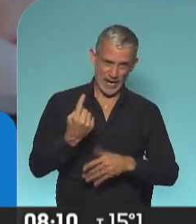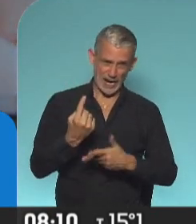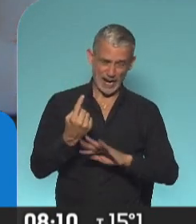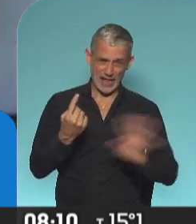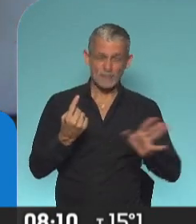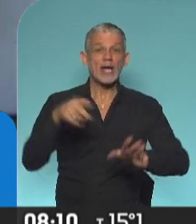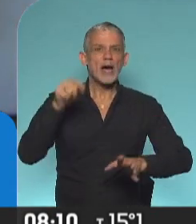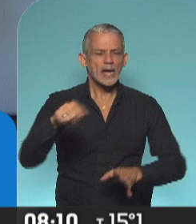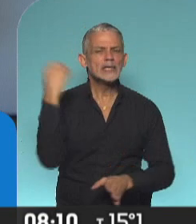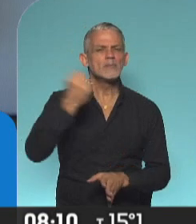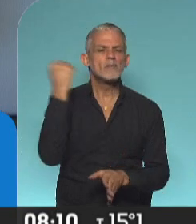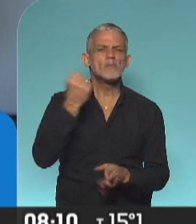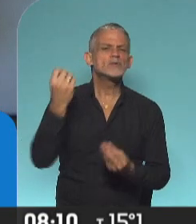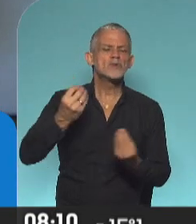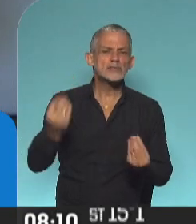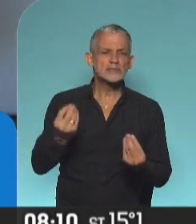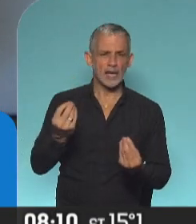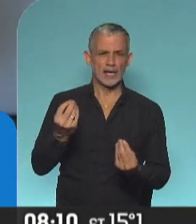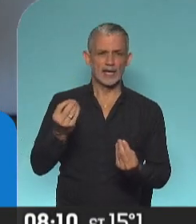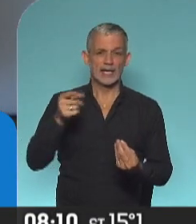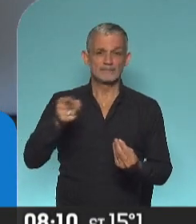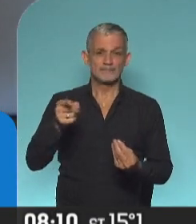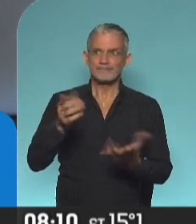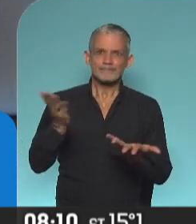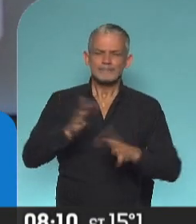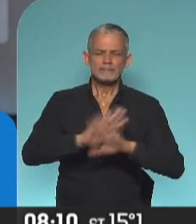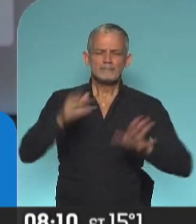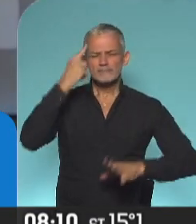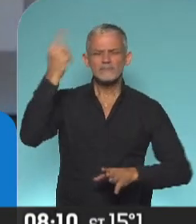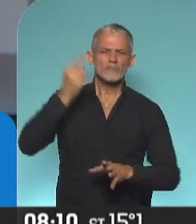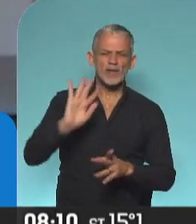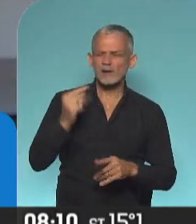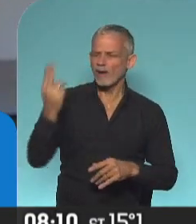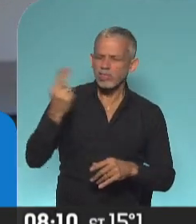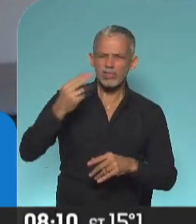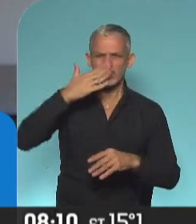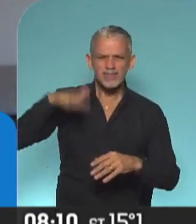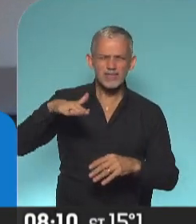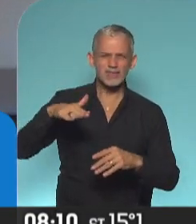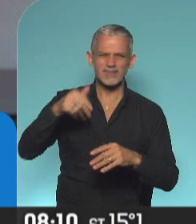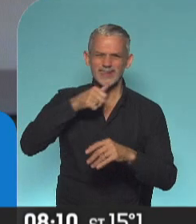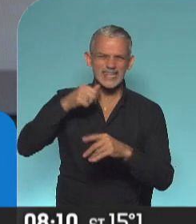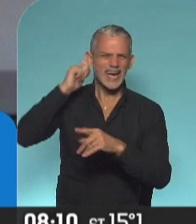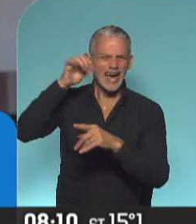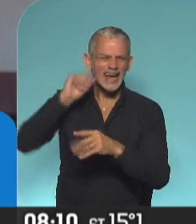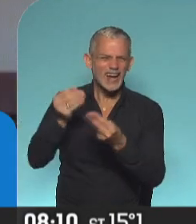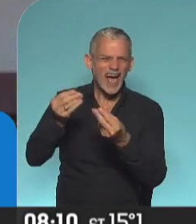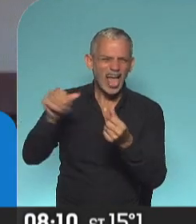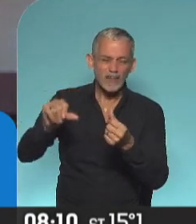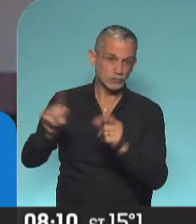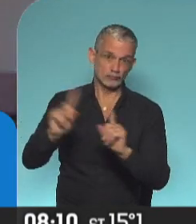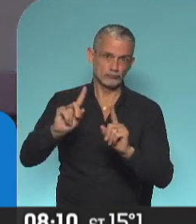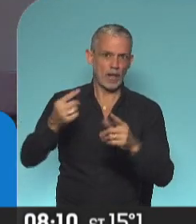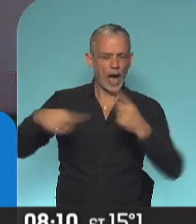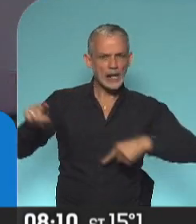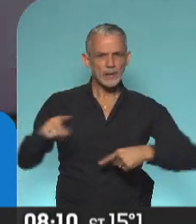ahí la importancia de que abandonemos la idea de que los medicamentos genéricos no tienen calidad, sino que todo lo